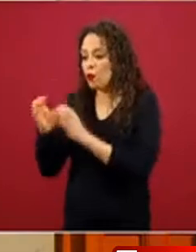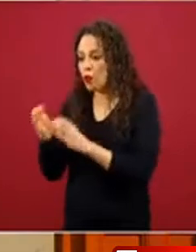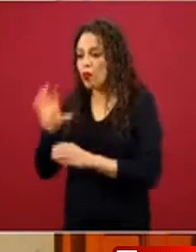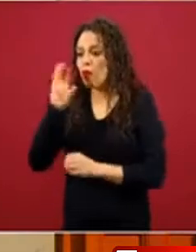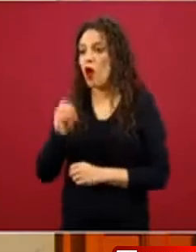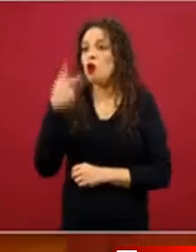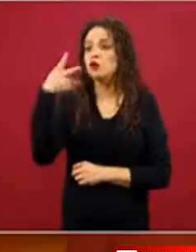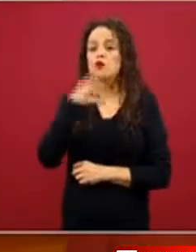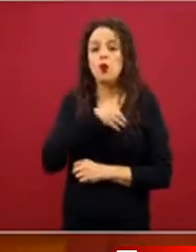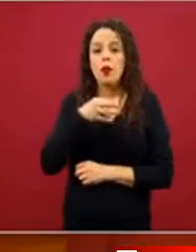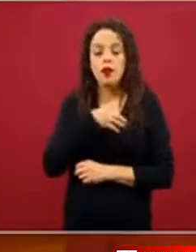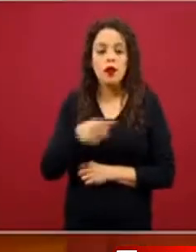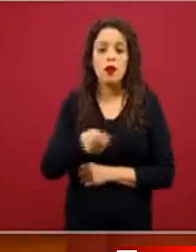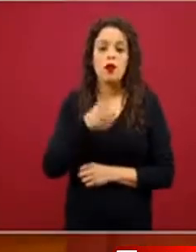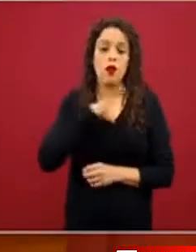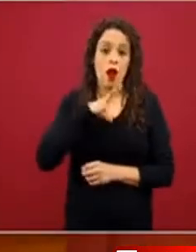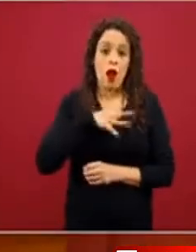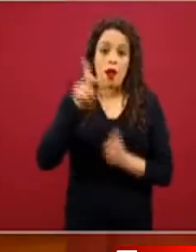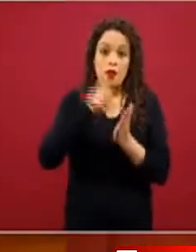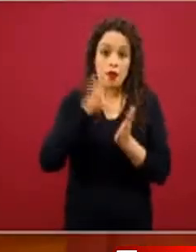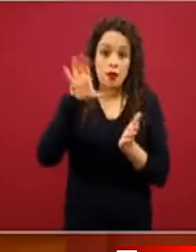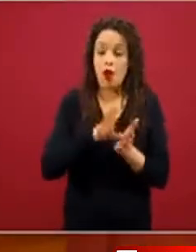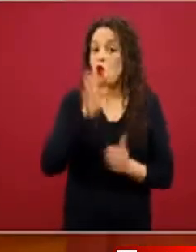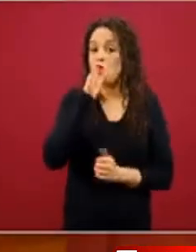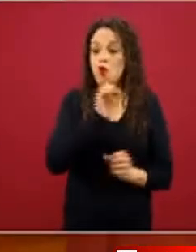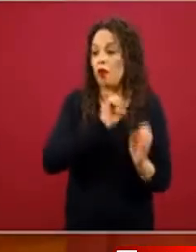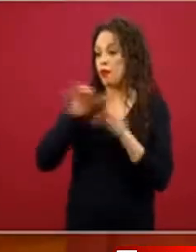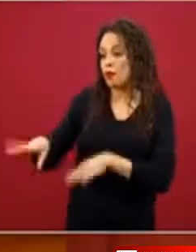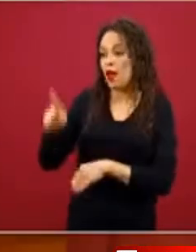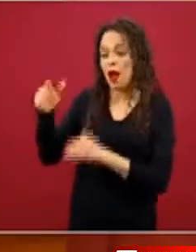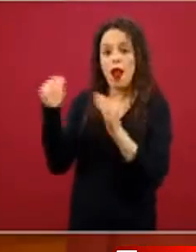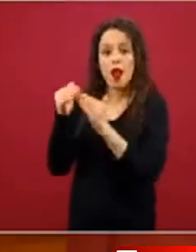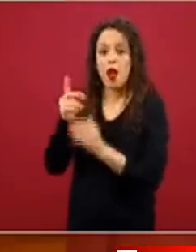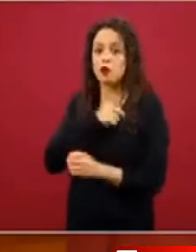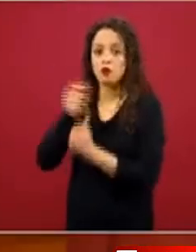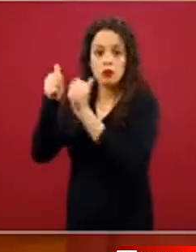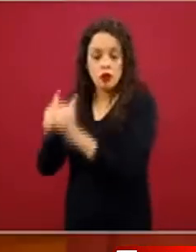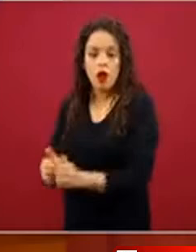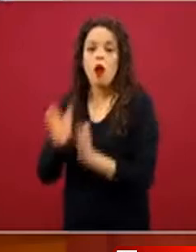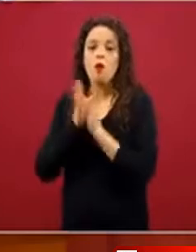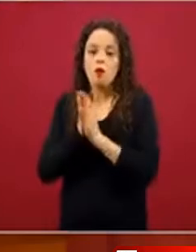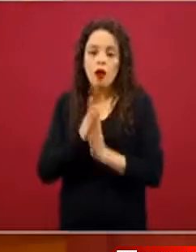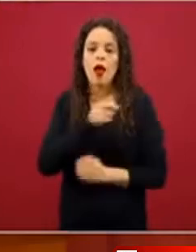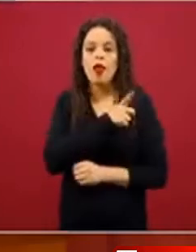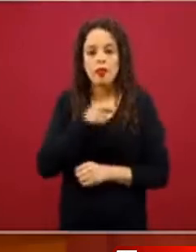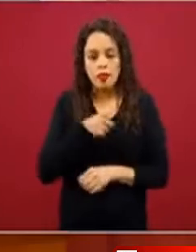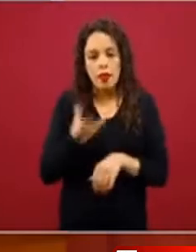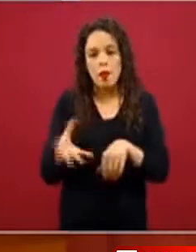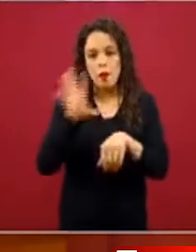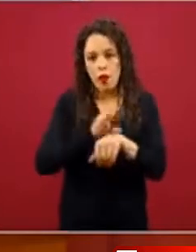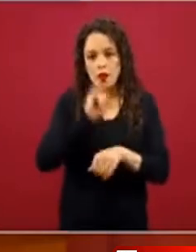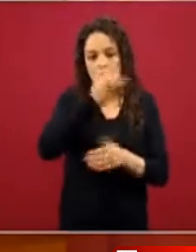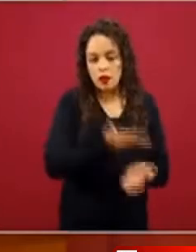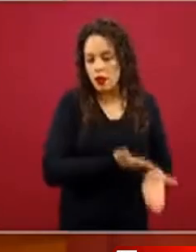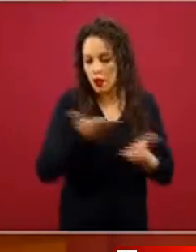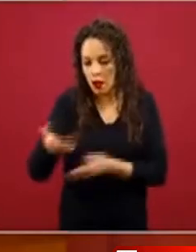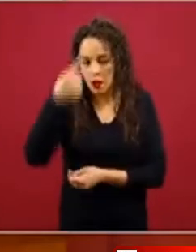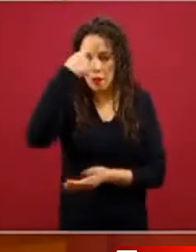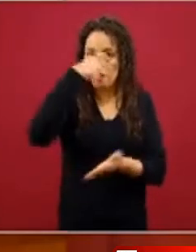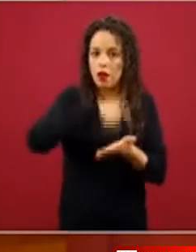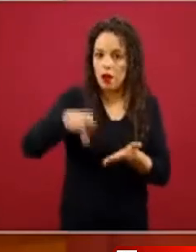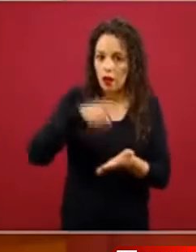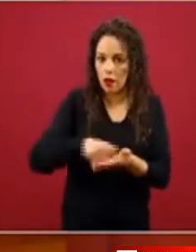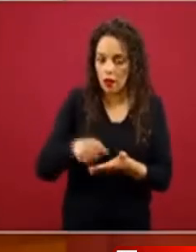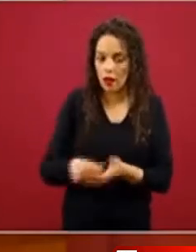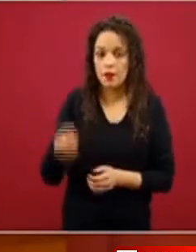alguna discapacidad y no se puede quedar sola en casa, por favor, permítales la entrada. Estas son también reglas que deben de